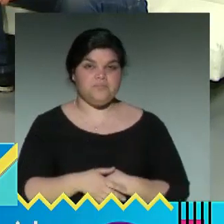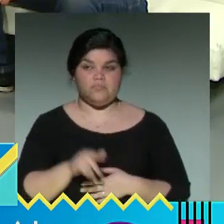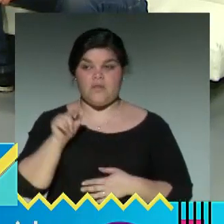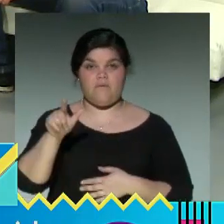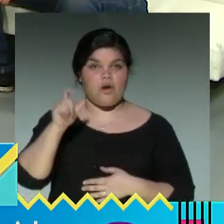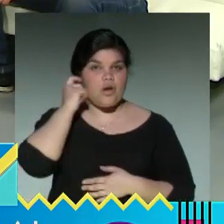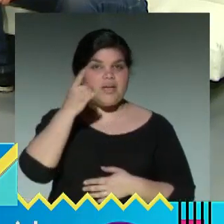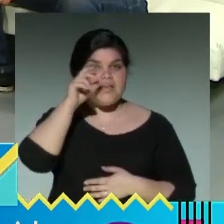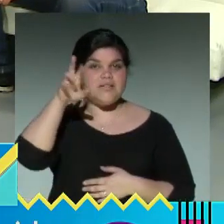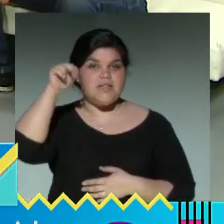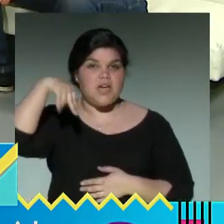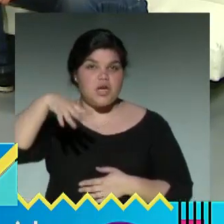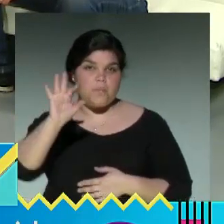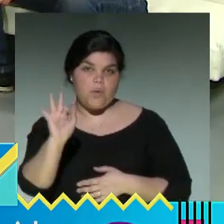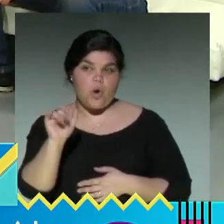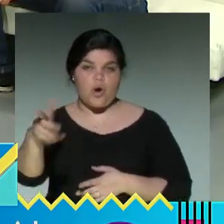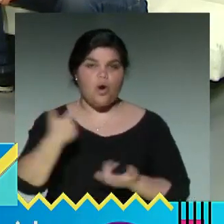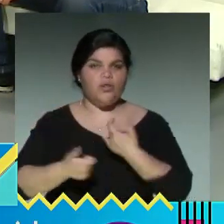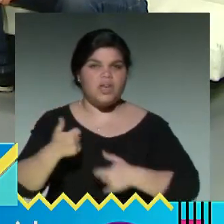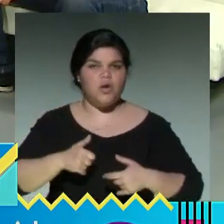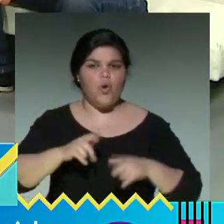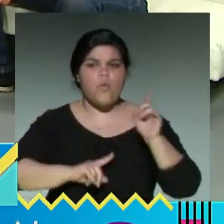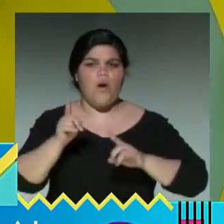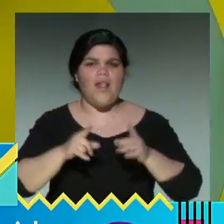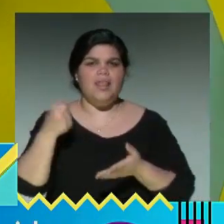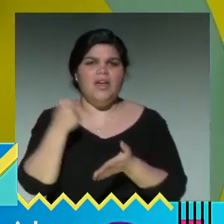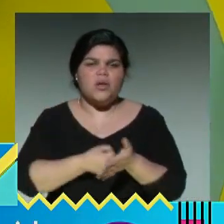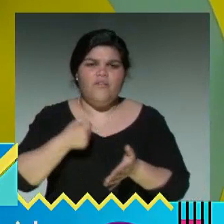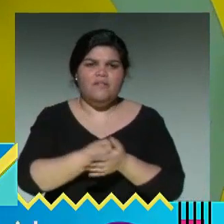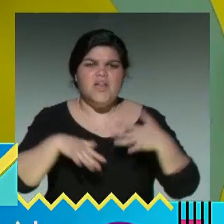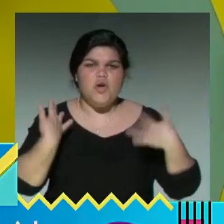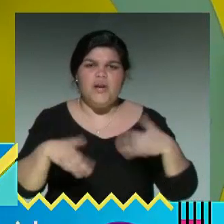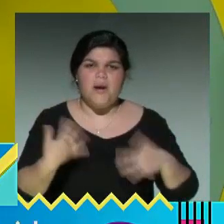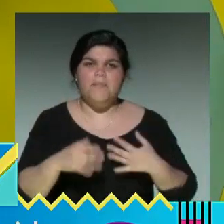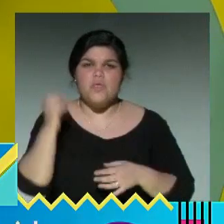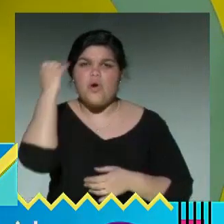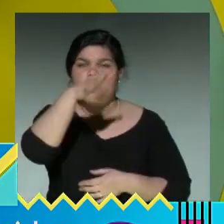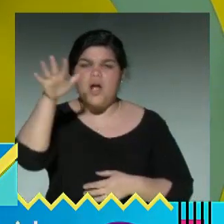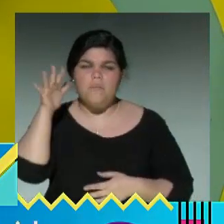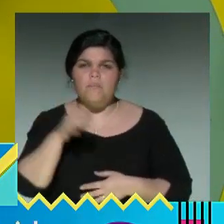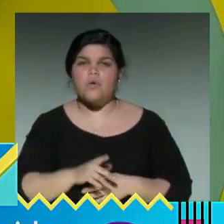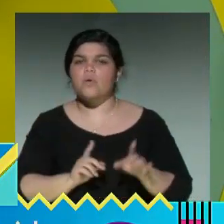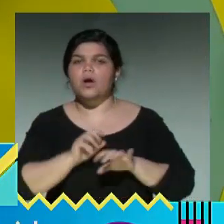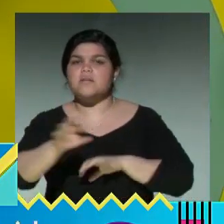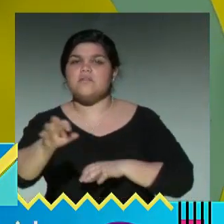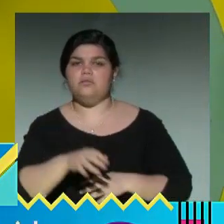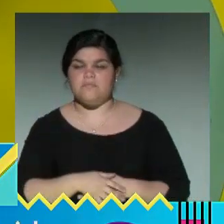Guillermo. ¿Cuál es el desafío urgente de la extensión rural? Si me permiten, yo les robo el